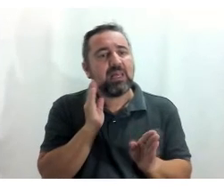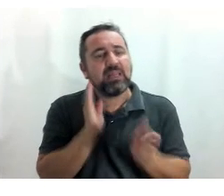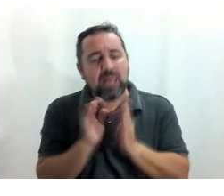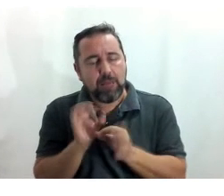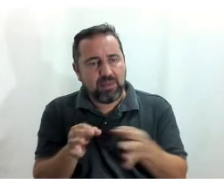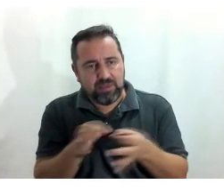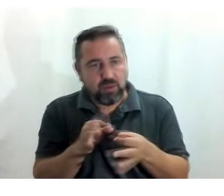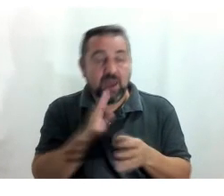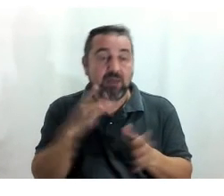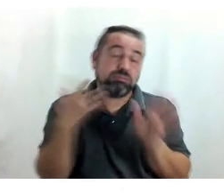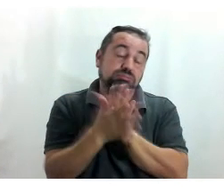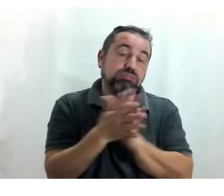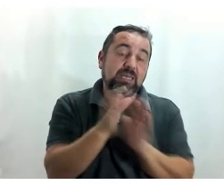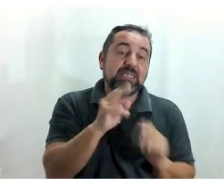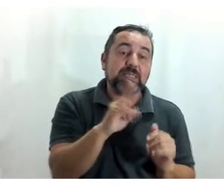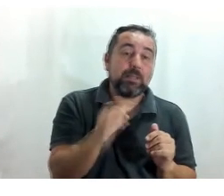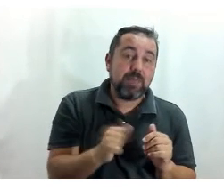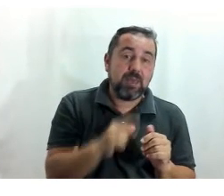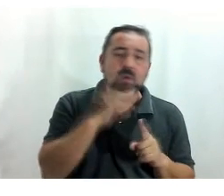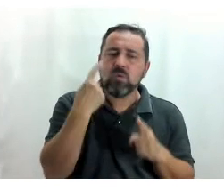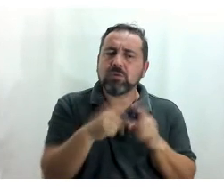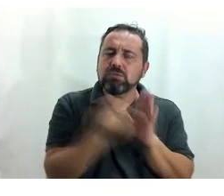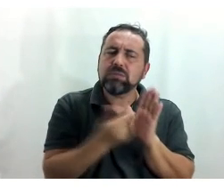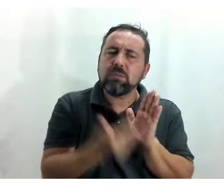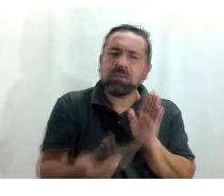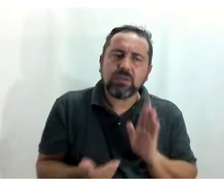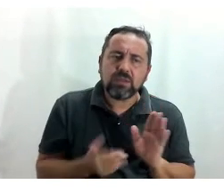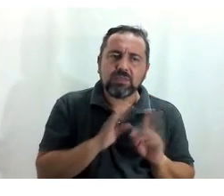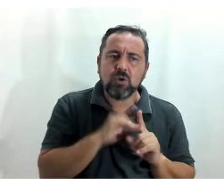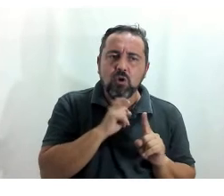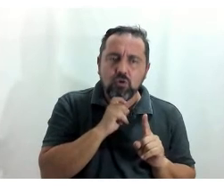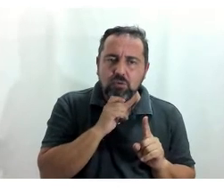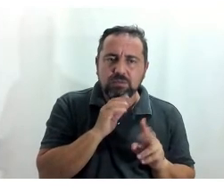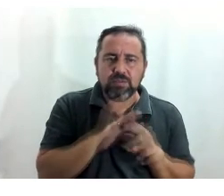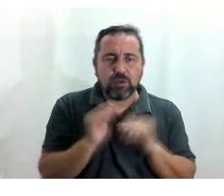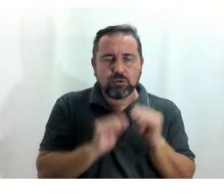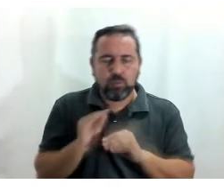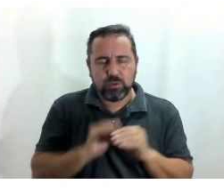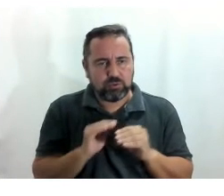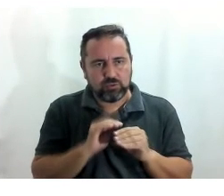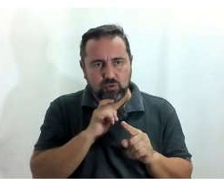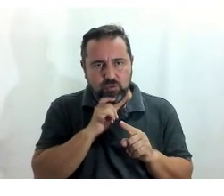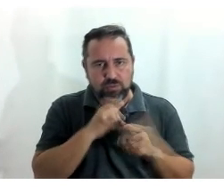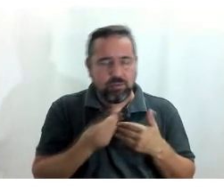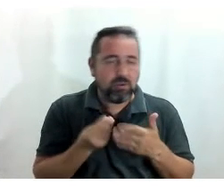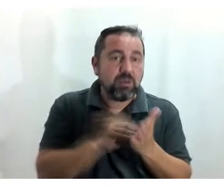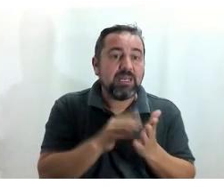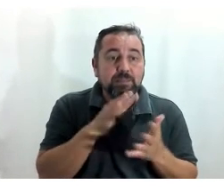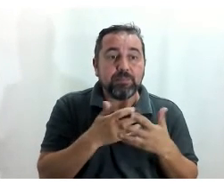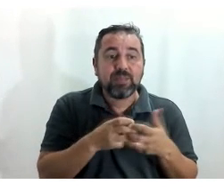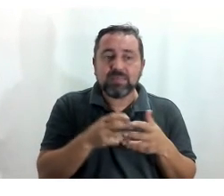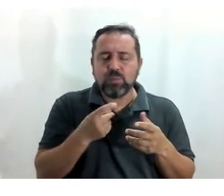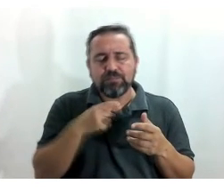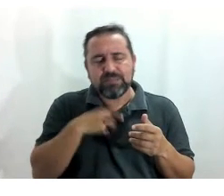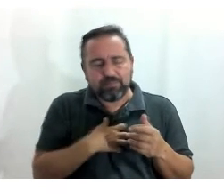Como ha hablado Silvia, un factor muy importante es la vía de administración de estos compuestos. A pesar de ser un órgano no muy accesible,